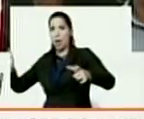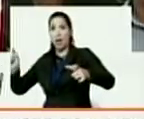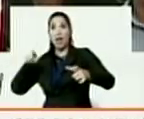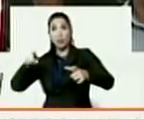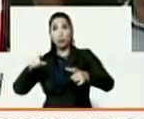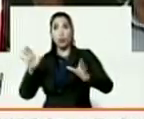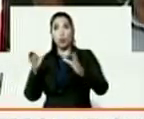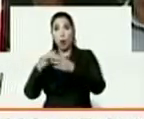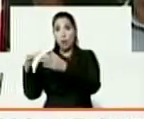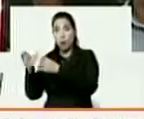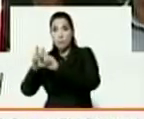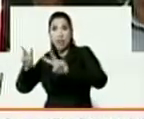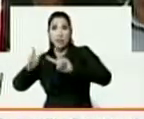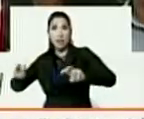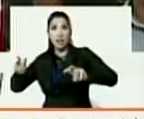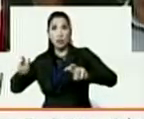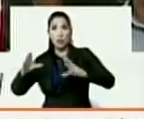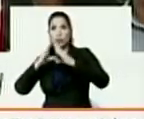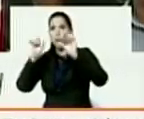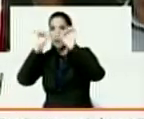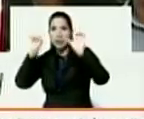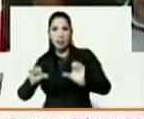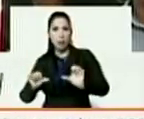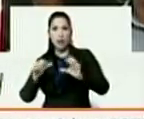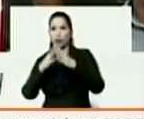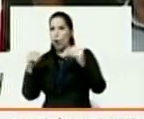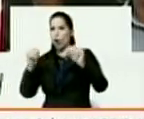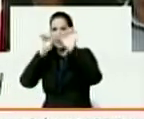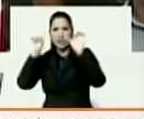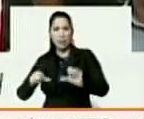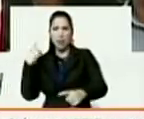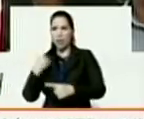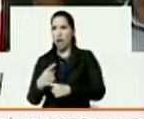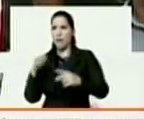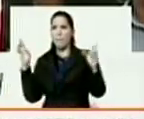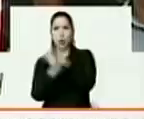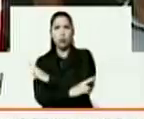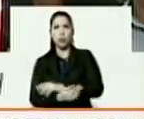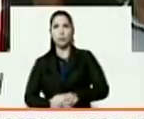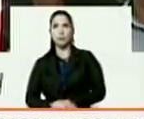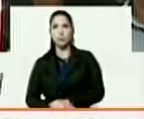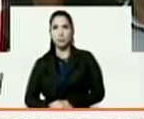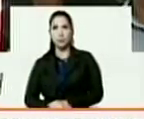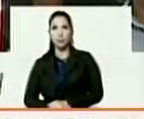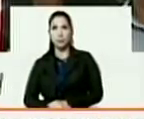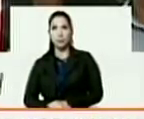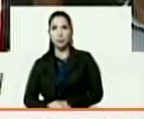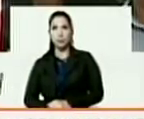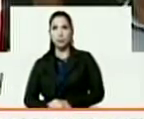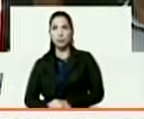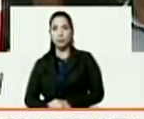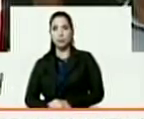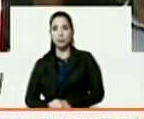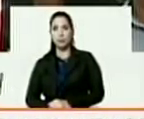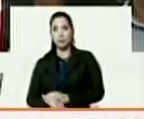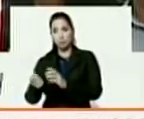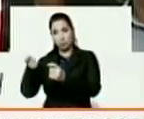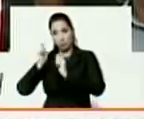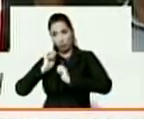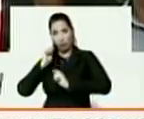en todo el sistema todo el sistema me ha dado la tarea a la asamblea nacional